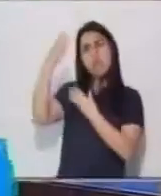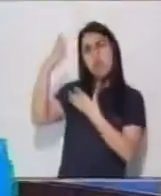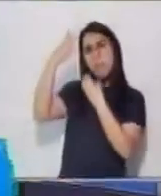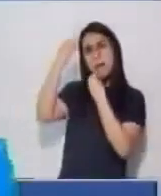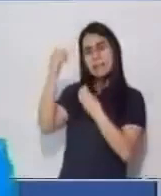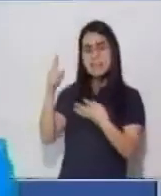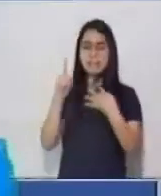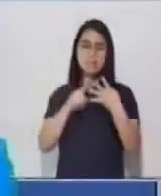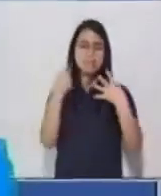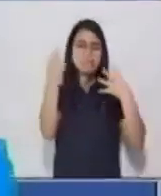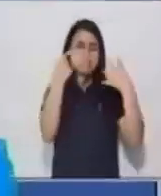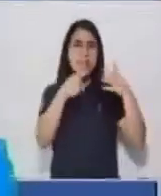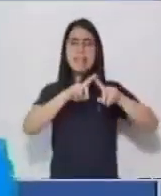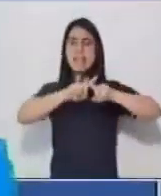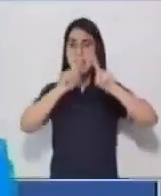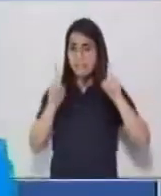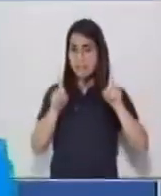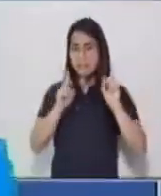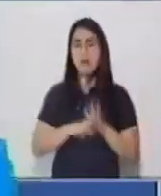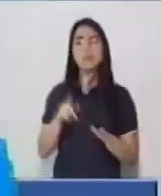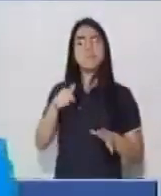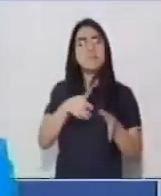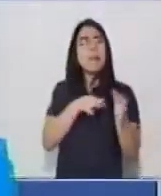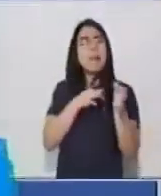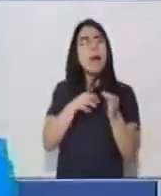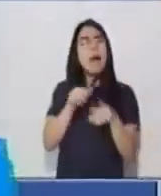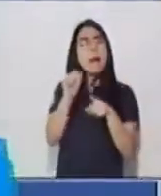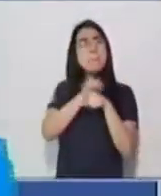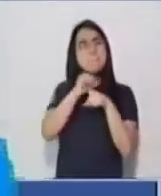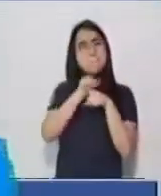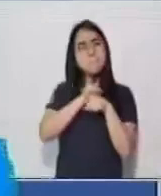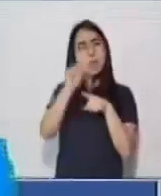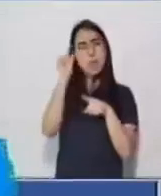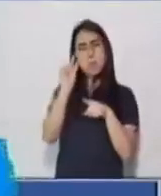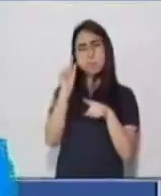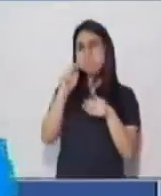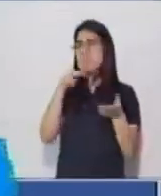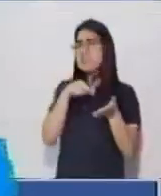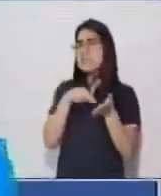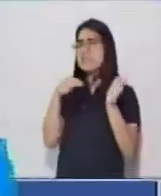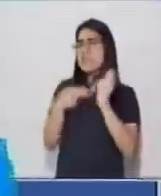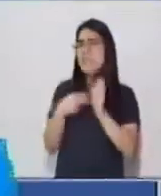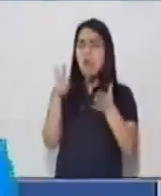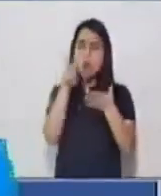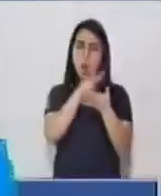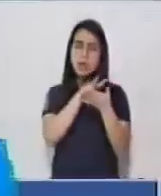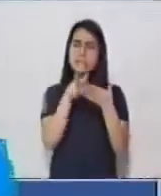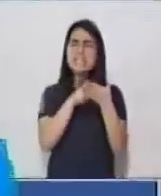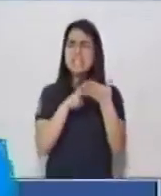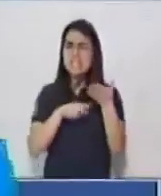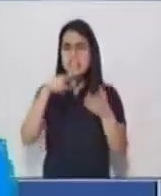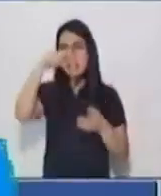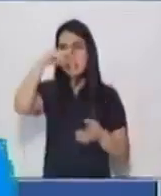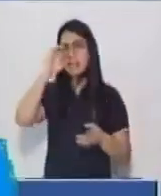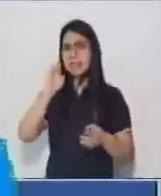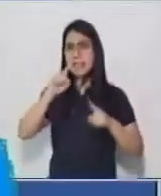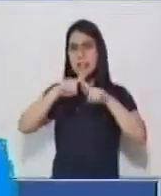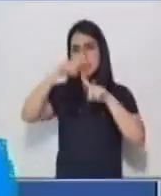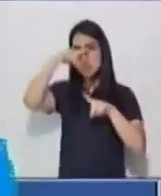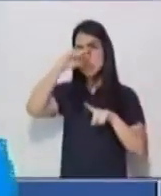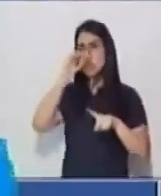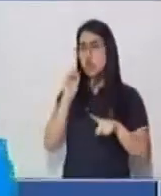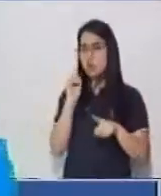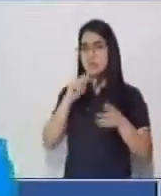textos contienen información, sustantivos, En los textos también